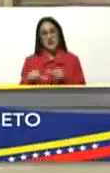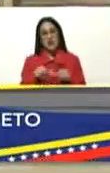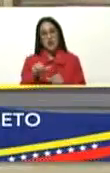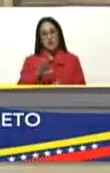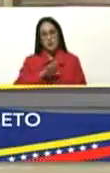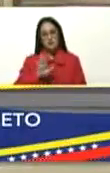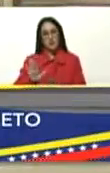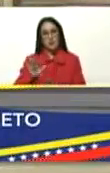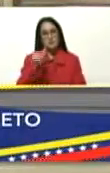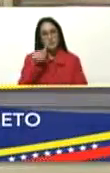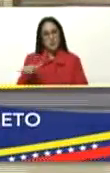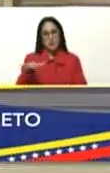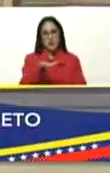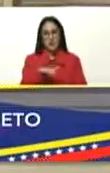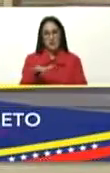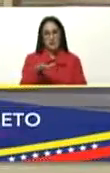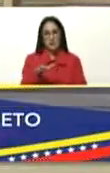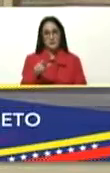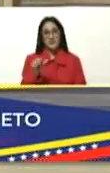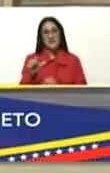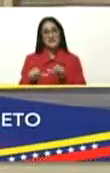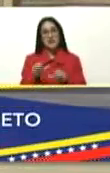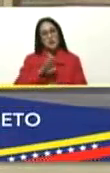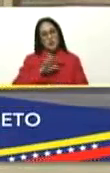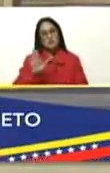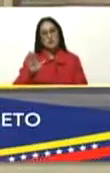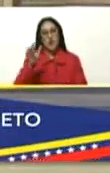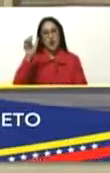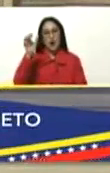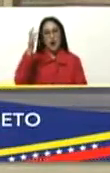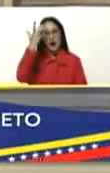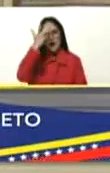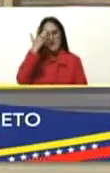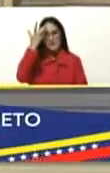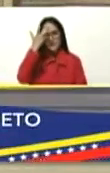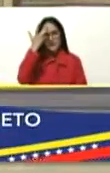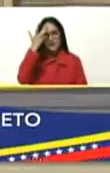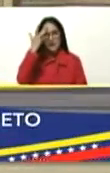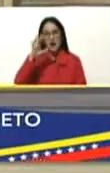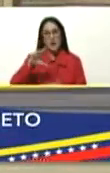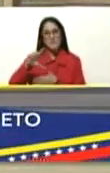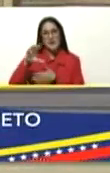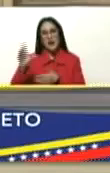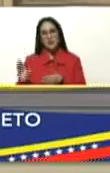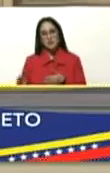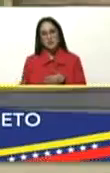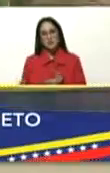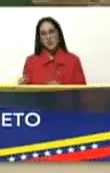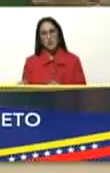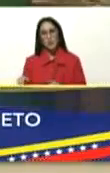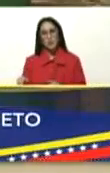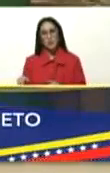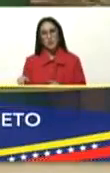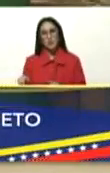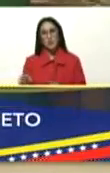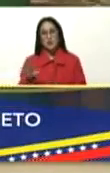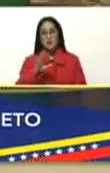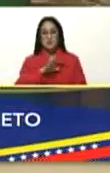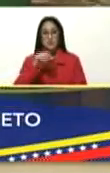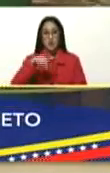El siglo XXI es el siglo de África, de América del Sur, de los pueblos del sur. Es nuestro